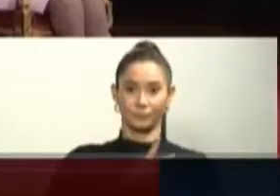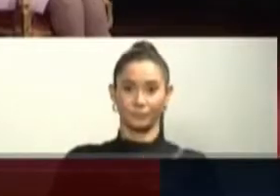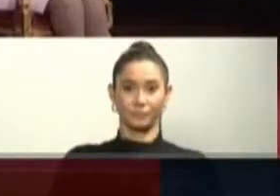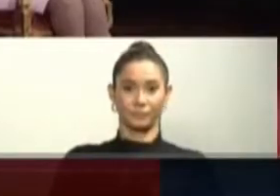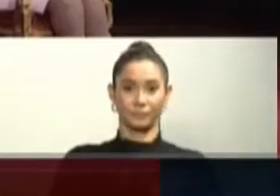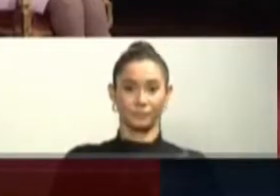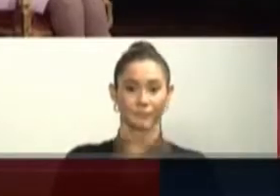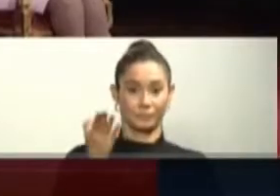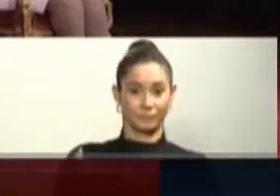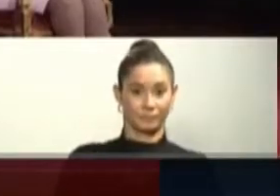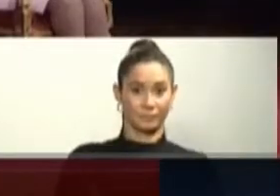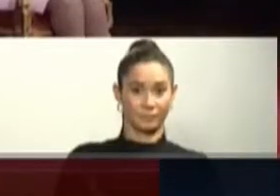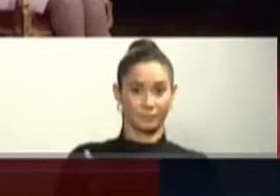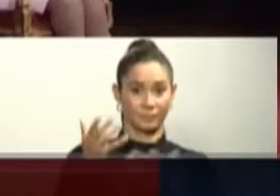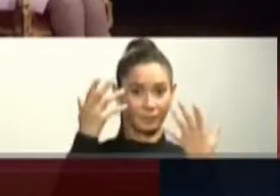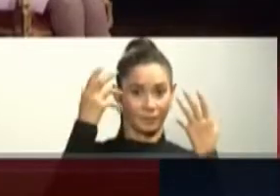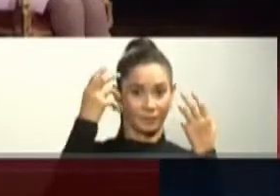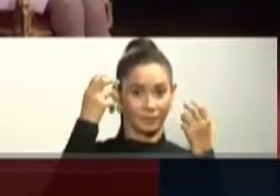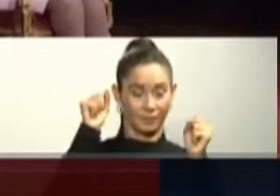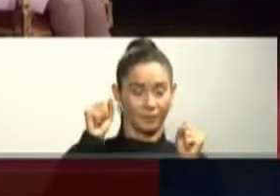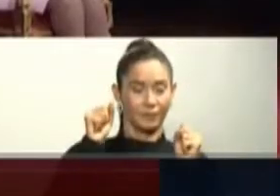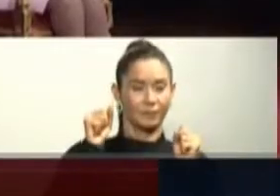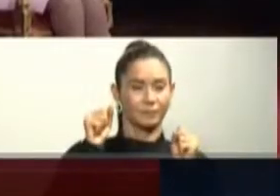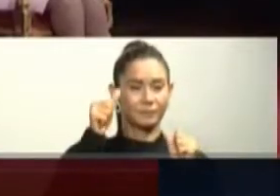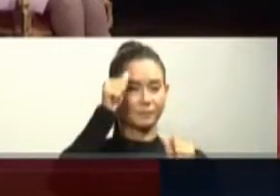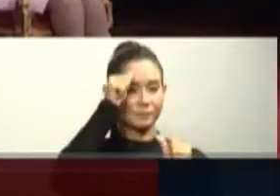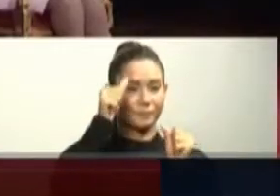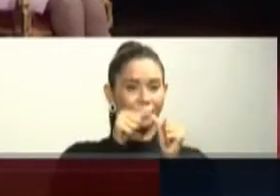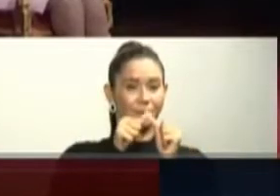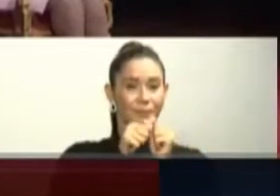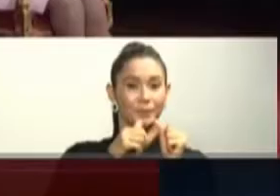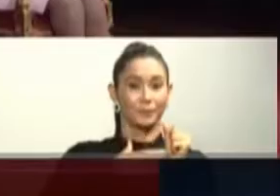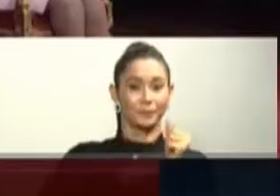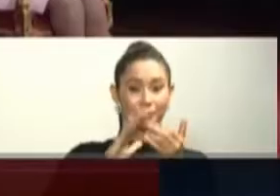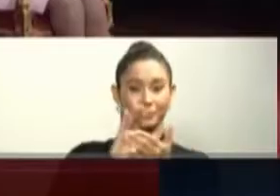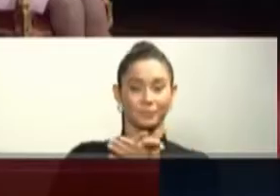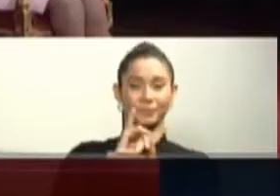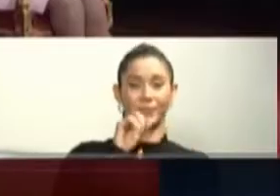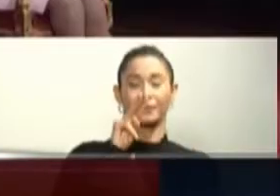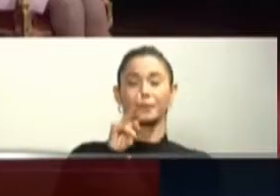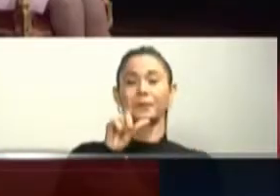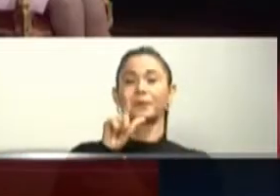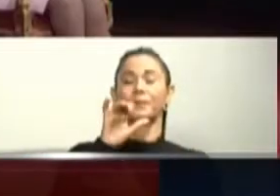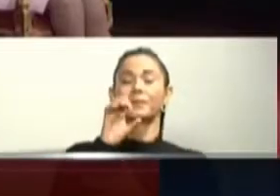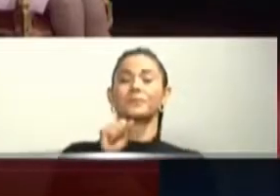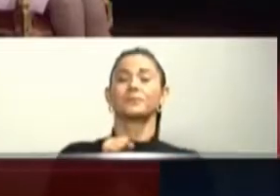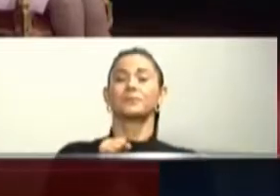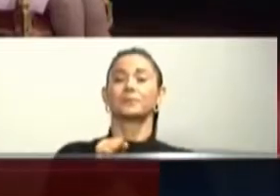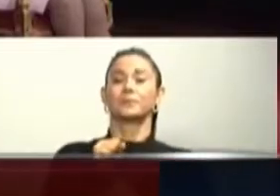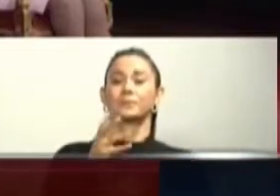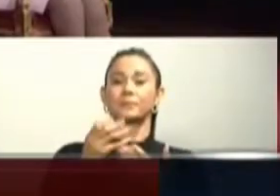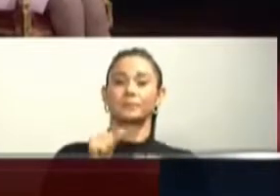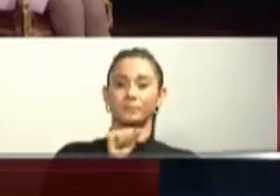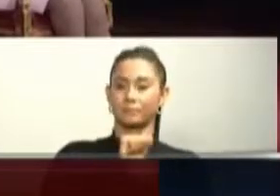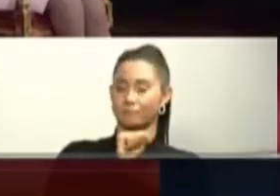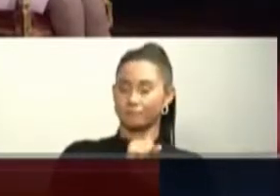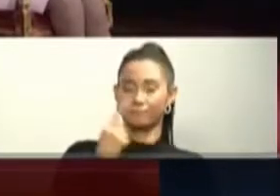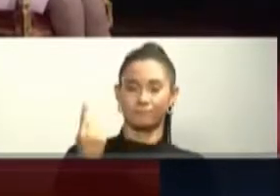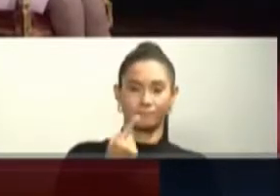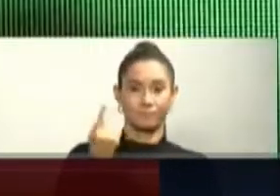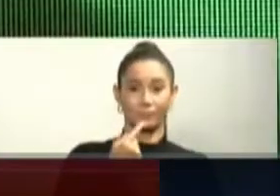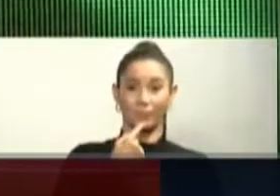que tiene, me recuerda a Ibelice por su vocación de trabajo, que yo digo